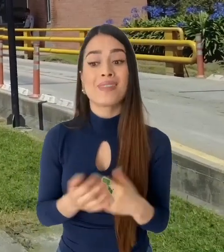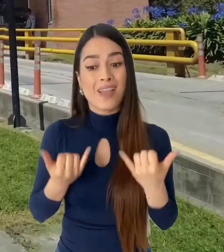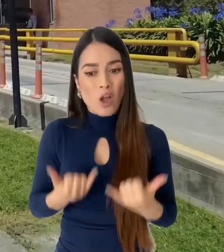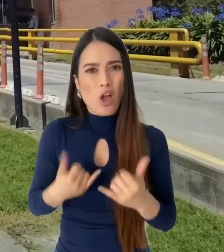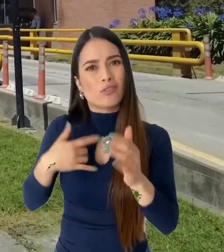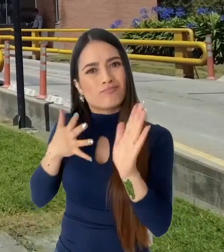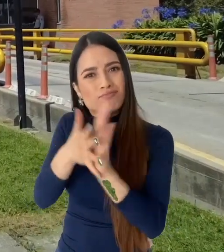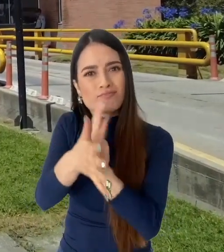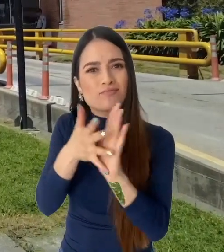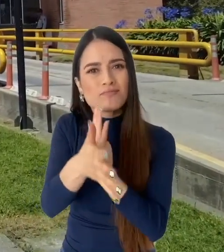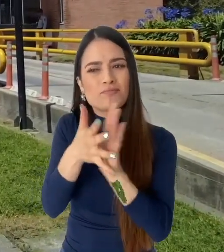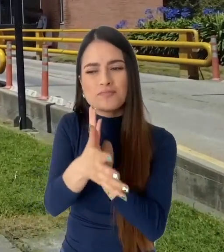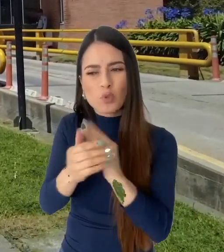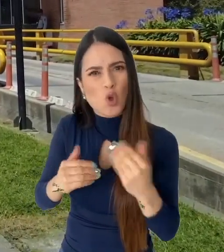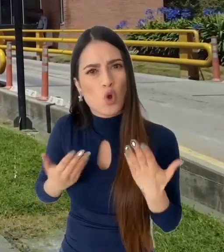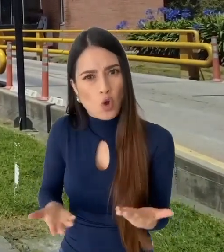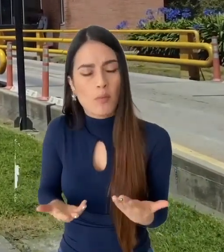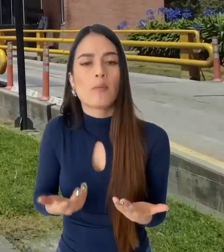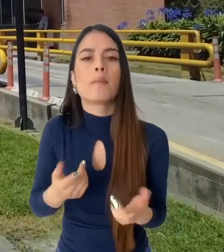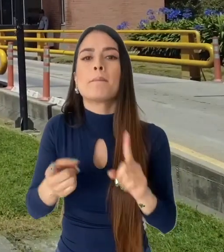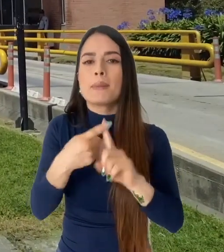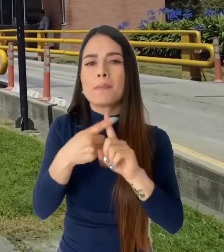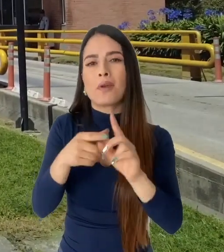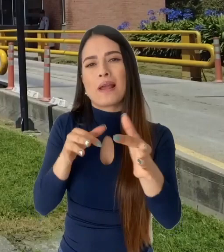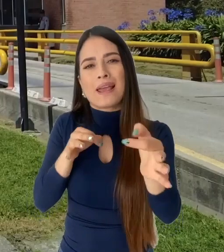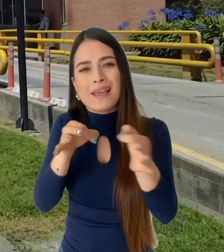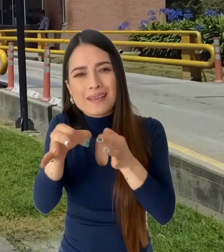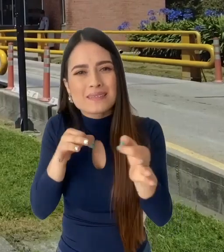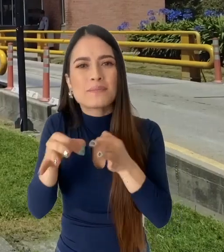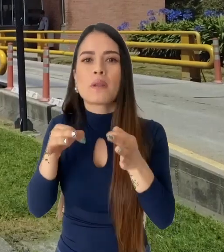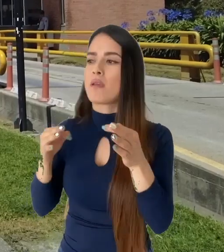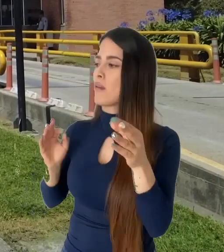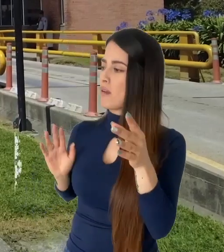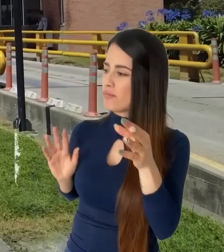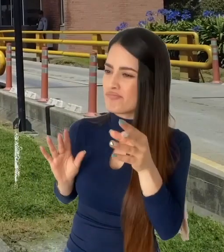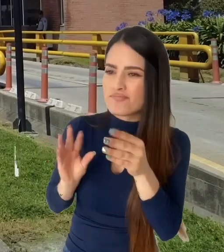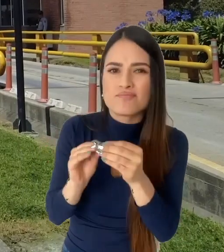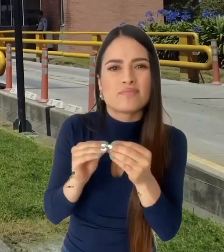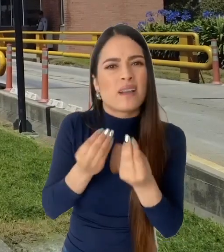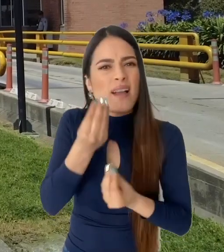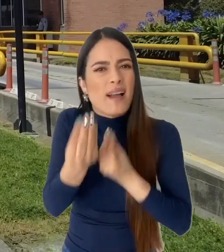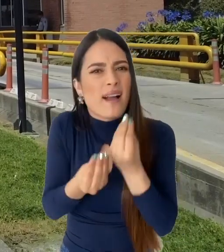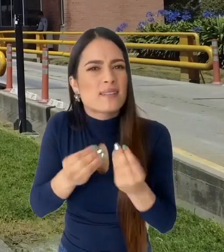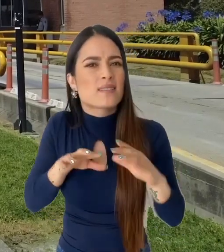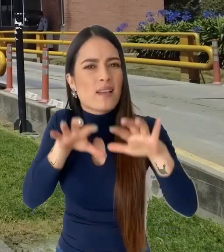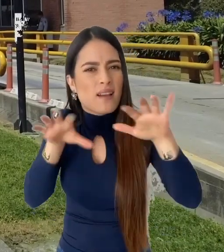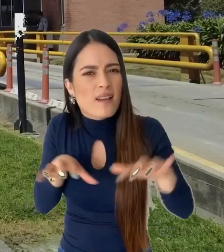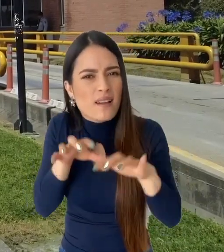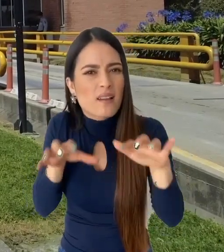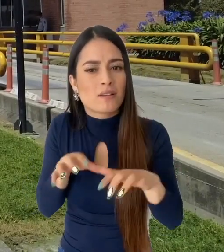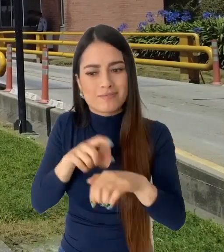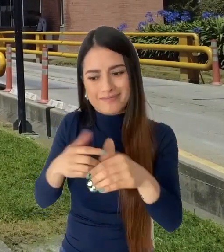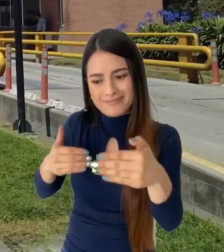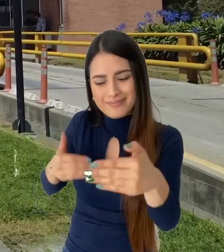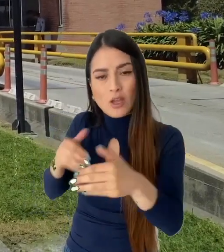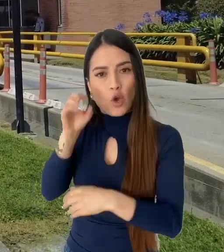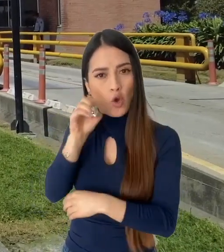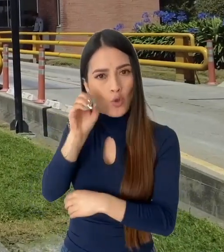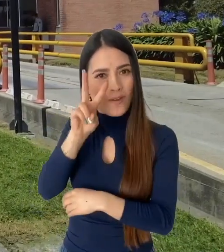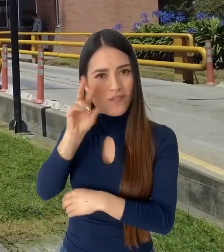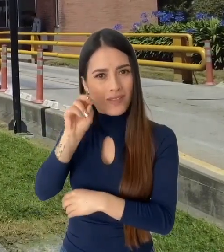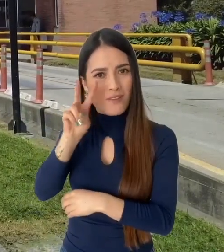vamos a tratar de explicar o desagregar que hemos hecho durante esta vigencia